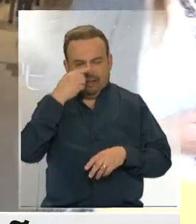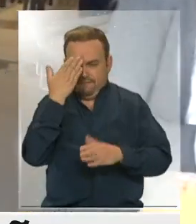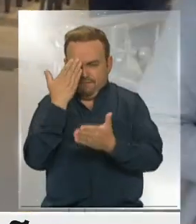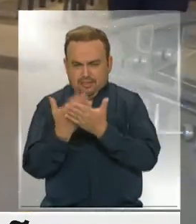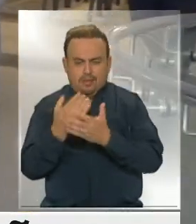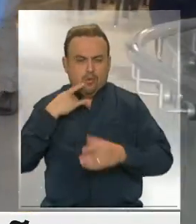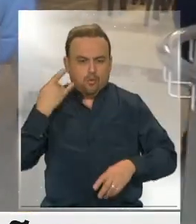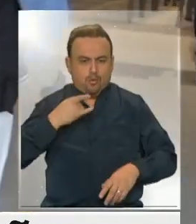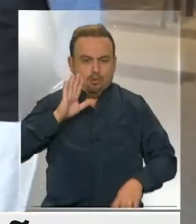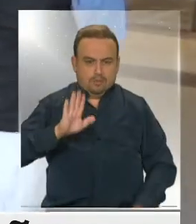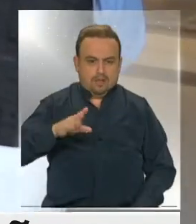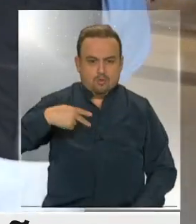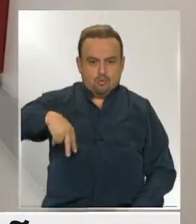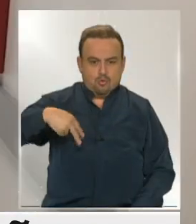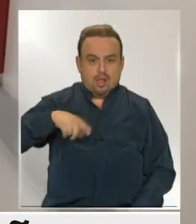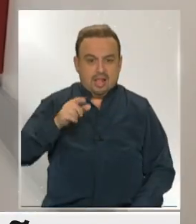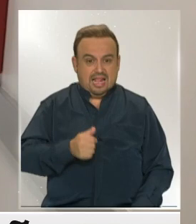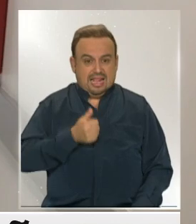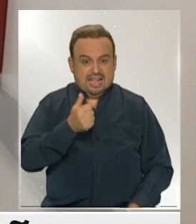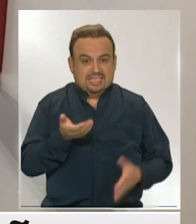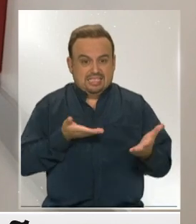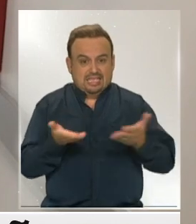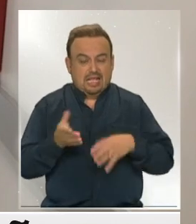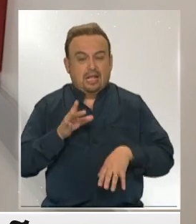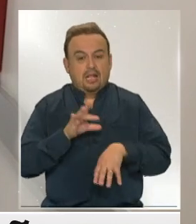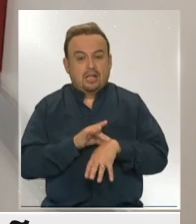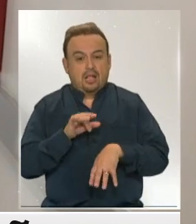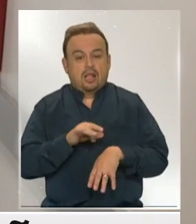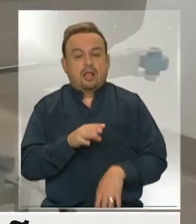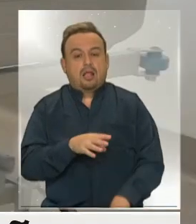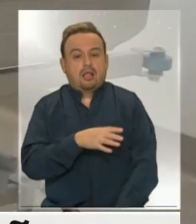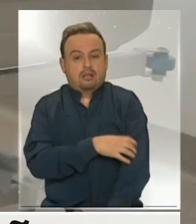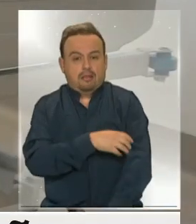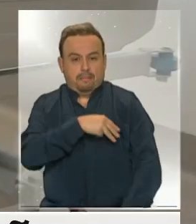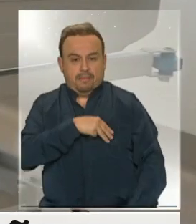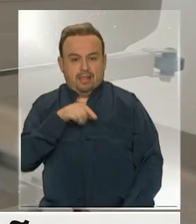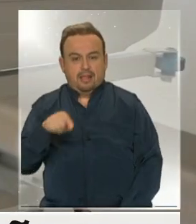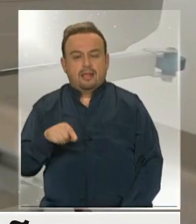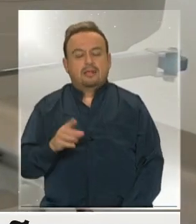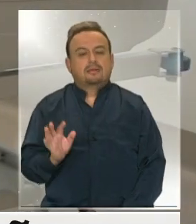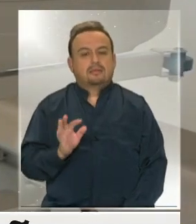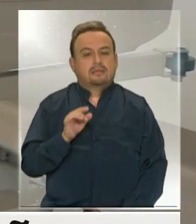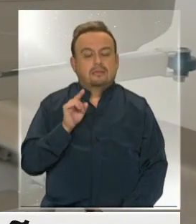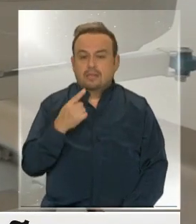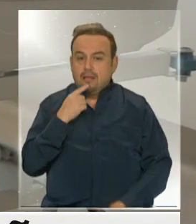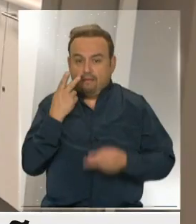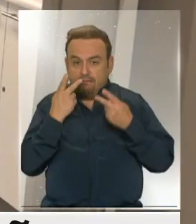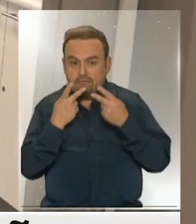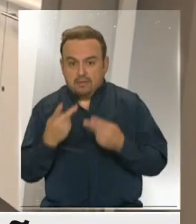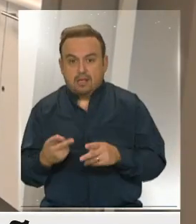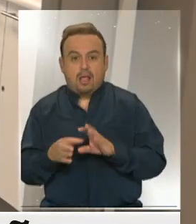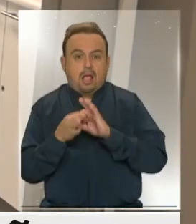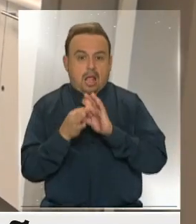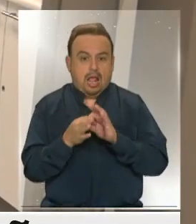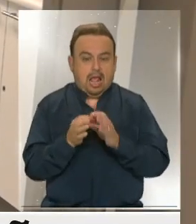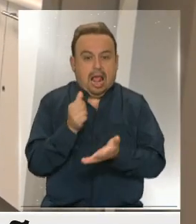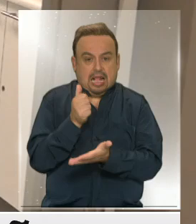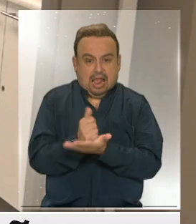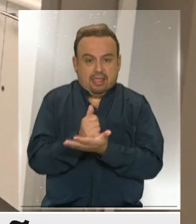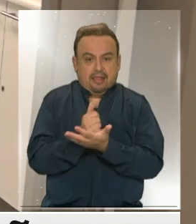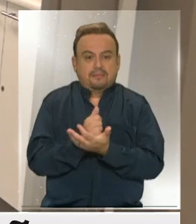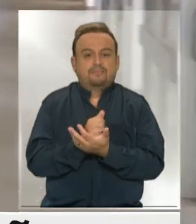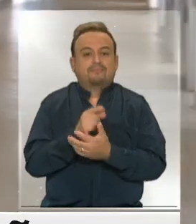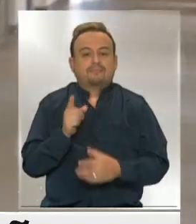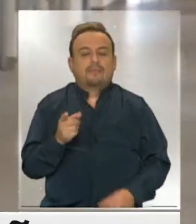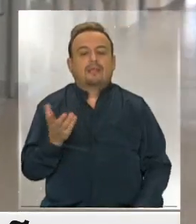la emergencia del COVID-19. La directora del Servicio de Salud Metropolitano Oriente, María Elena Sepúlveda, visitó el recinto y agradeció al alcalde, Andrés